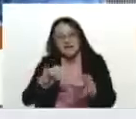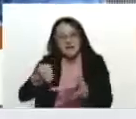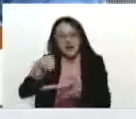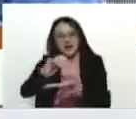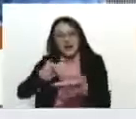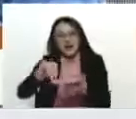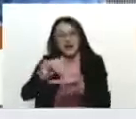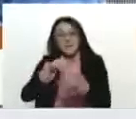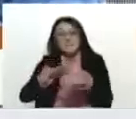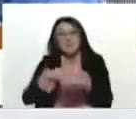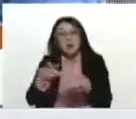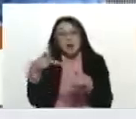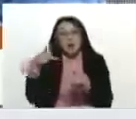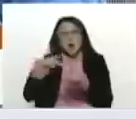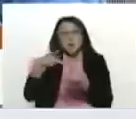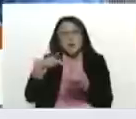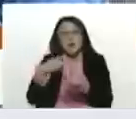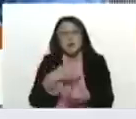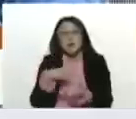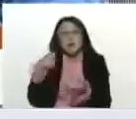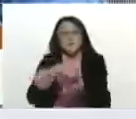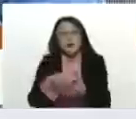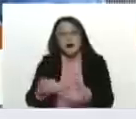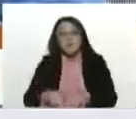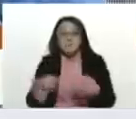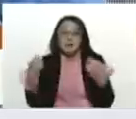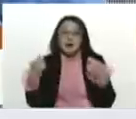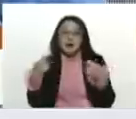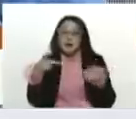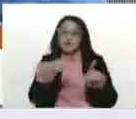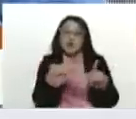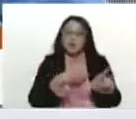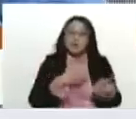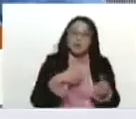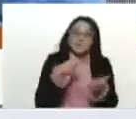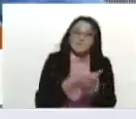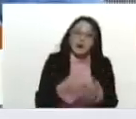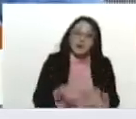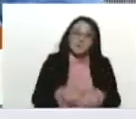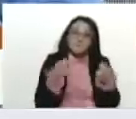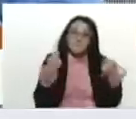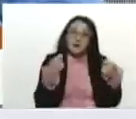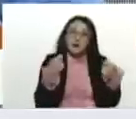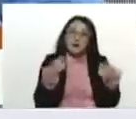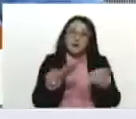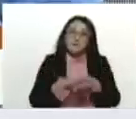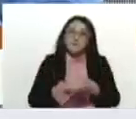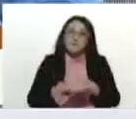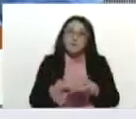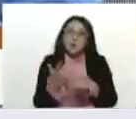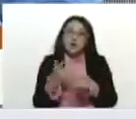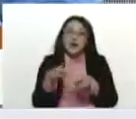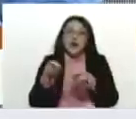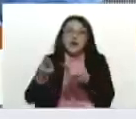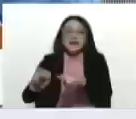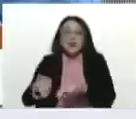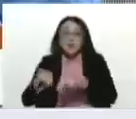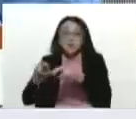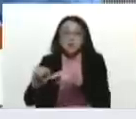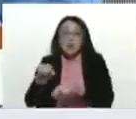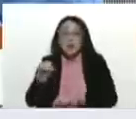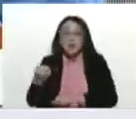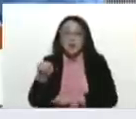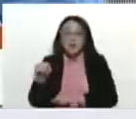porque el hotelero no puede pagarle el pan y el hotelero no puede pagarle el pan porque resulta que la agricultor